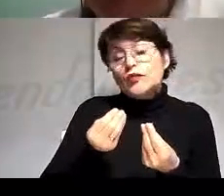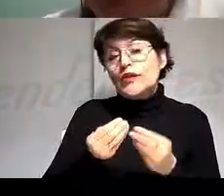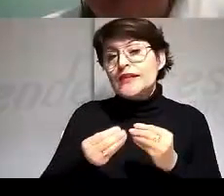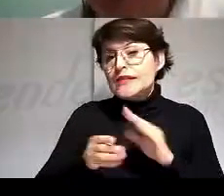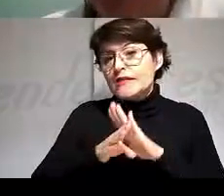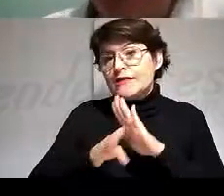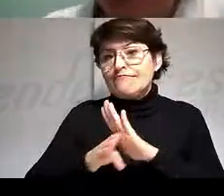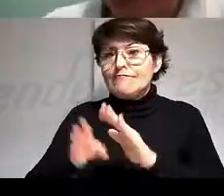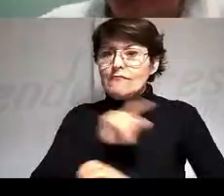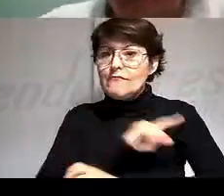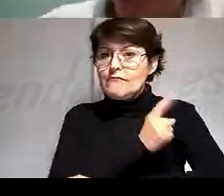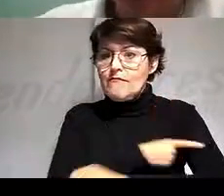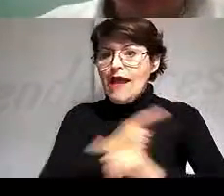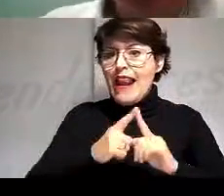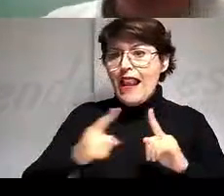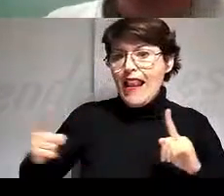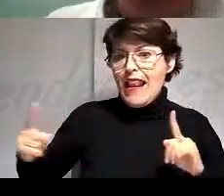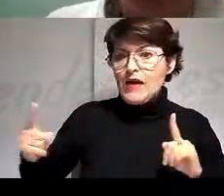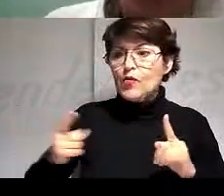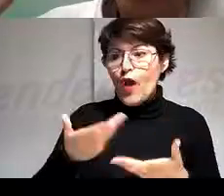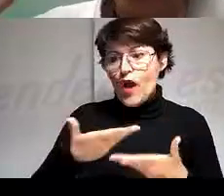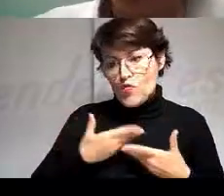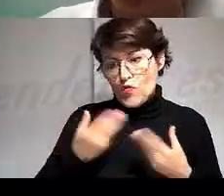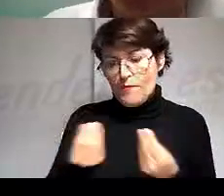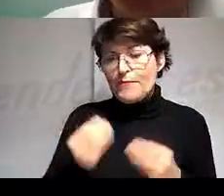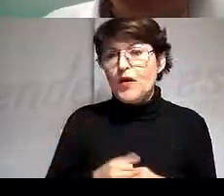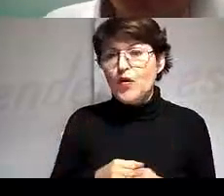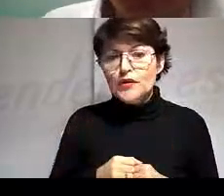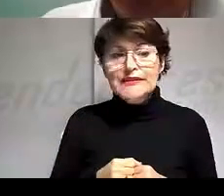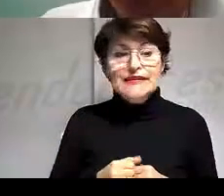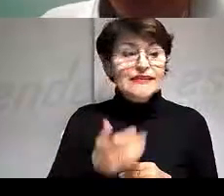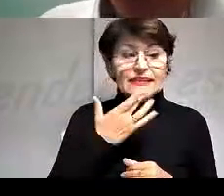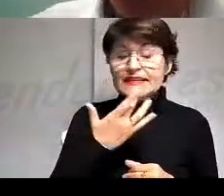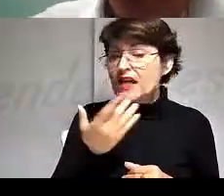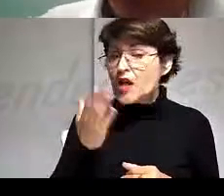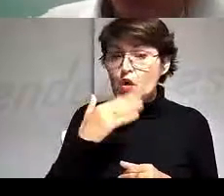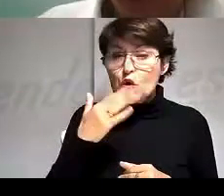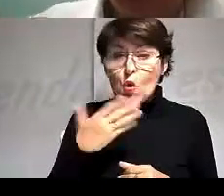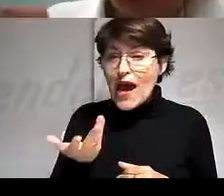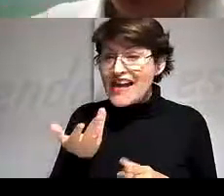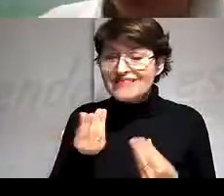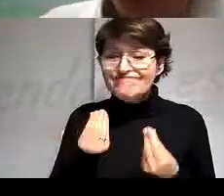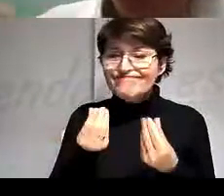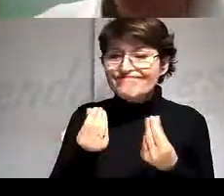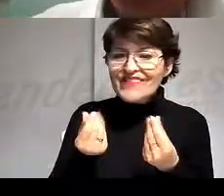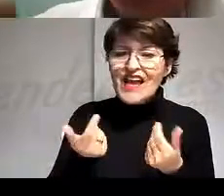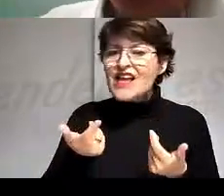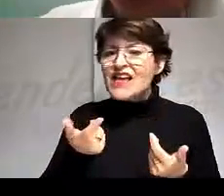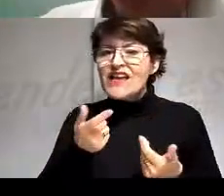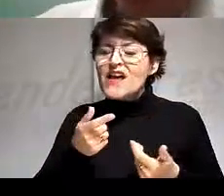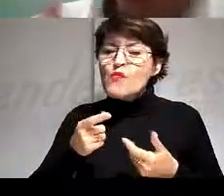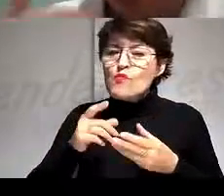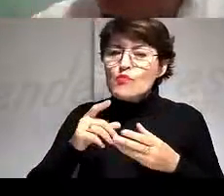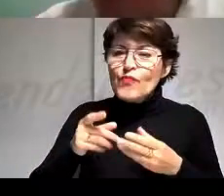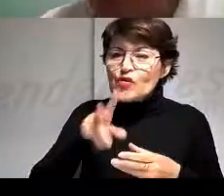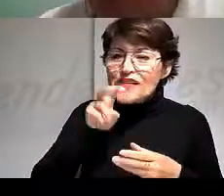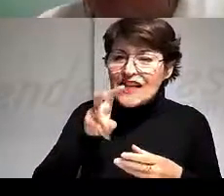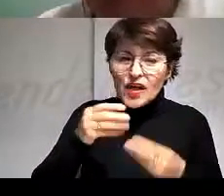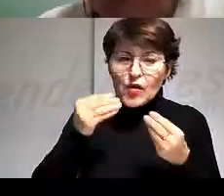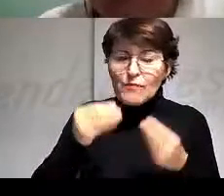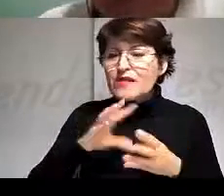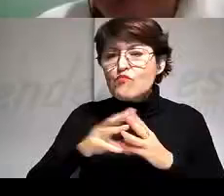en funcionamiento. En el momento en que no llegue suficiente oxígeno, no llegue suficiente energía al músculo, el músculo se agota, se para y es